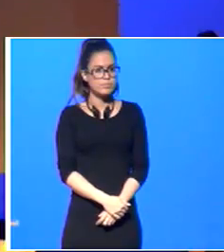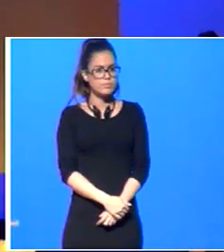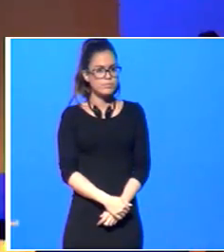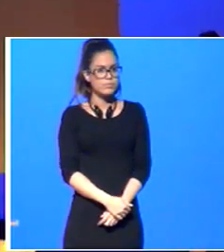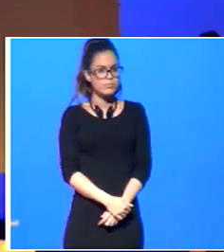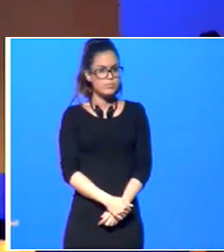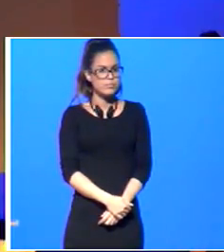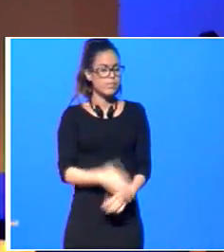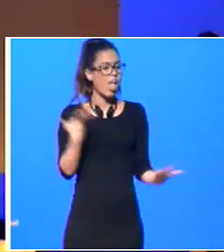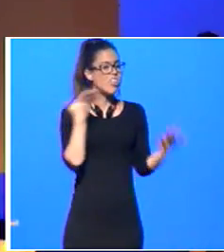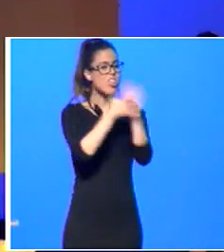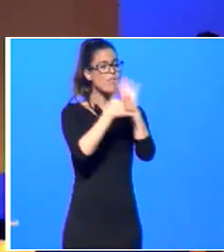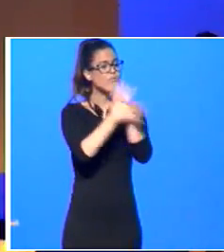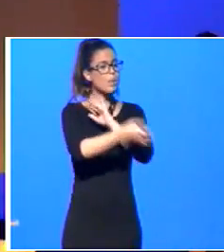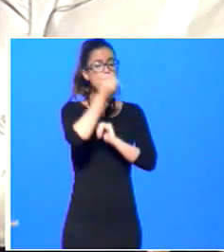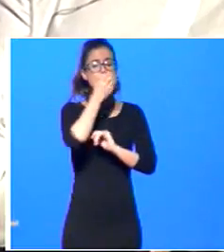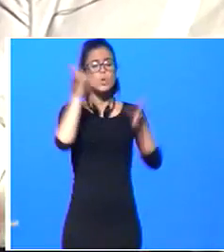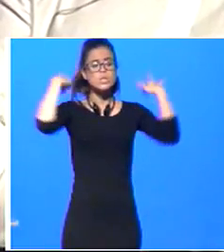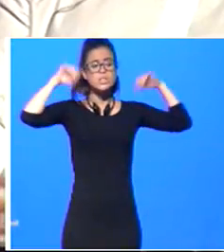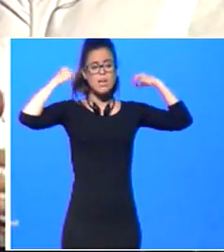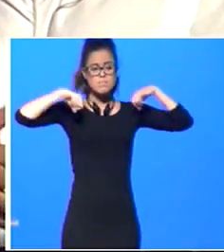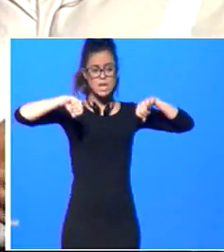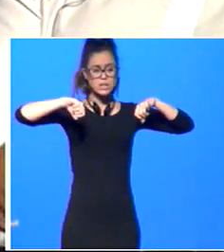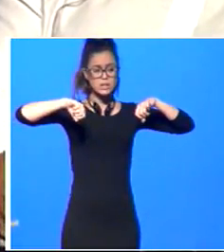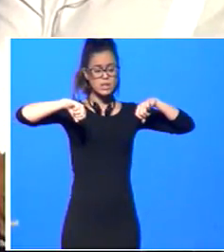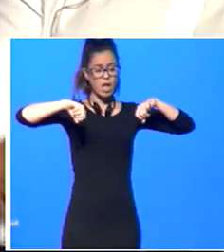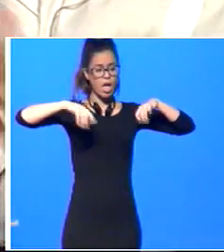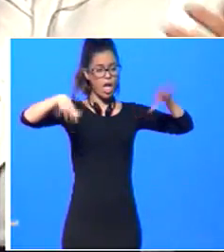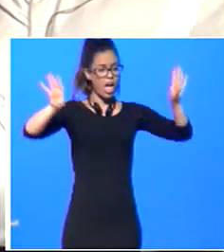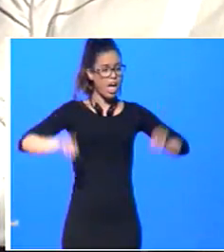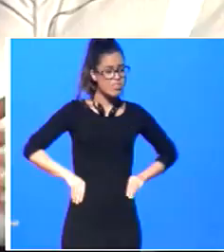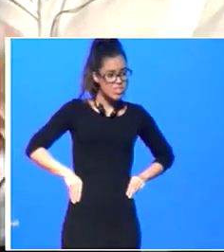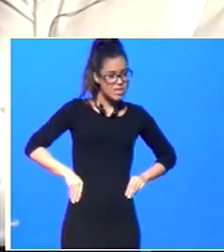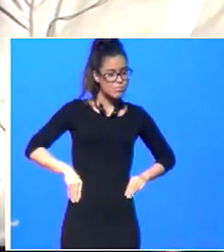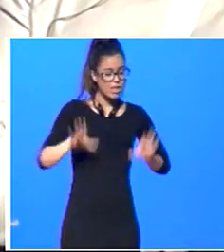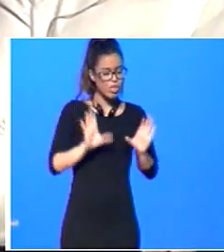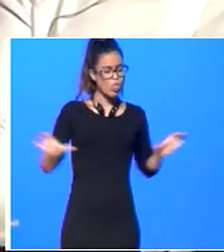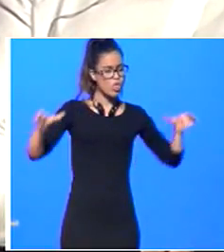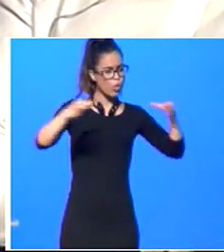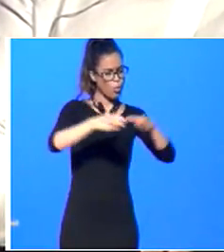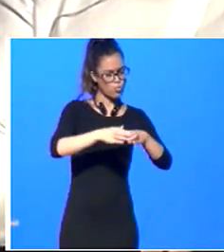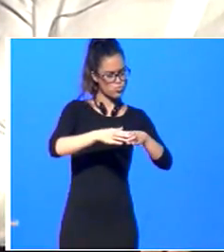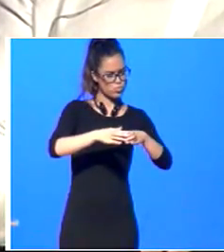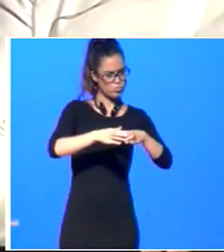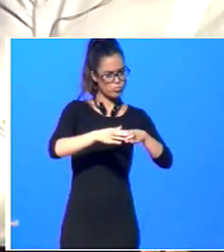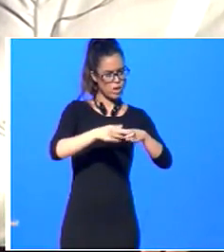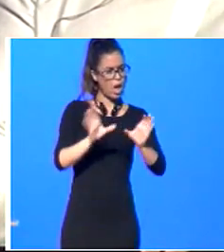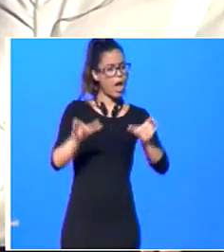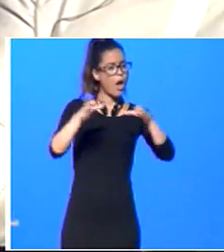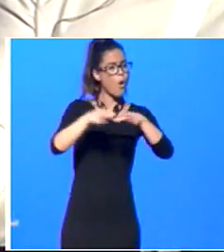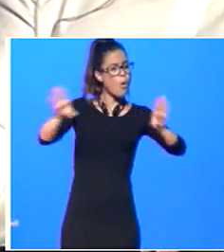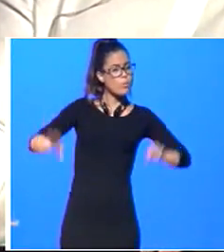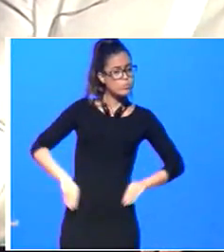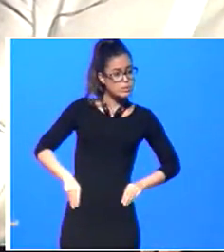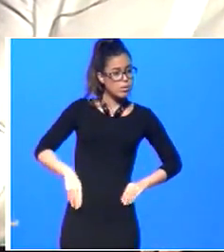como definición de buena práctica, la aceptación del conjunto, ¿no? del grupo, para que esa práctica